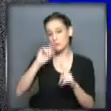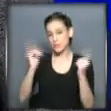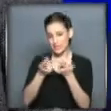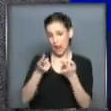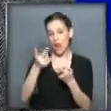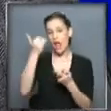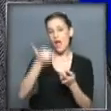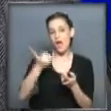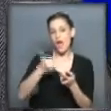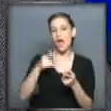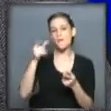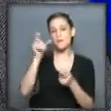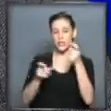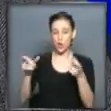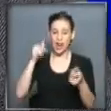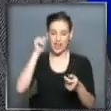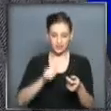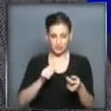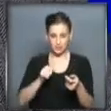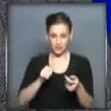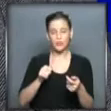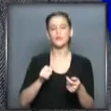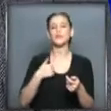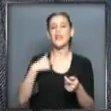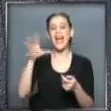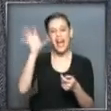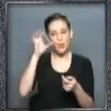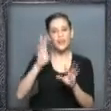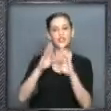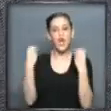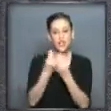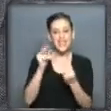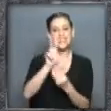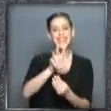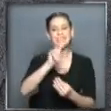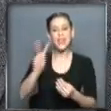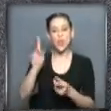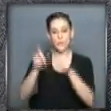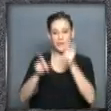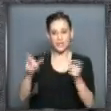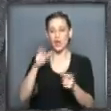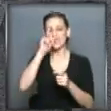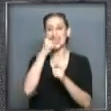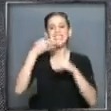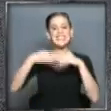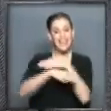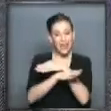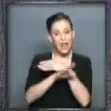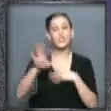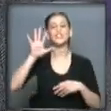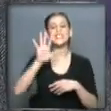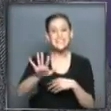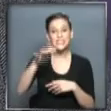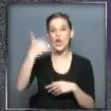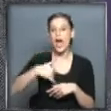fueron atendidos los accidentados. Recordemos, son 32 los internados todavía y 5 que están